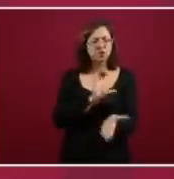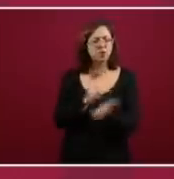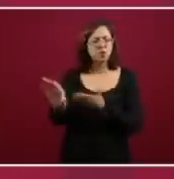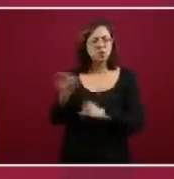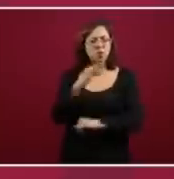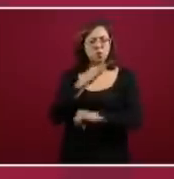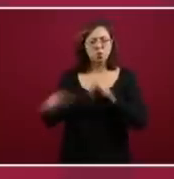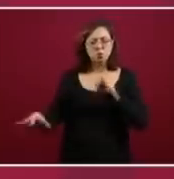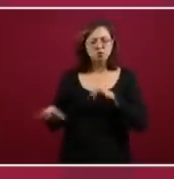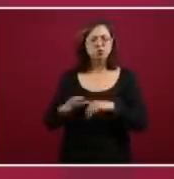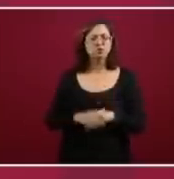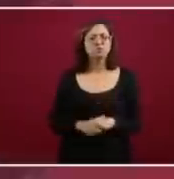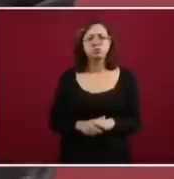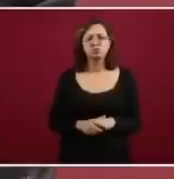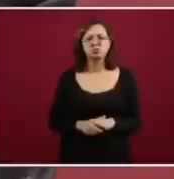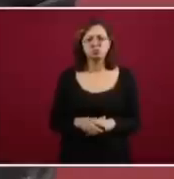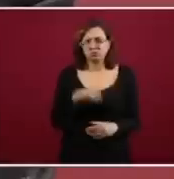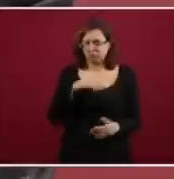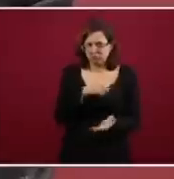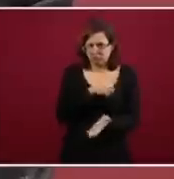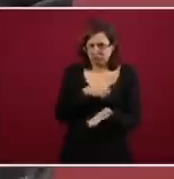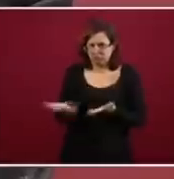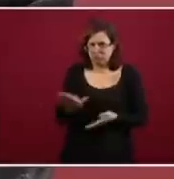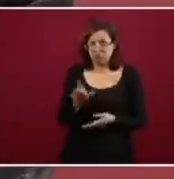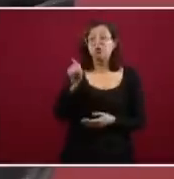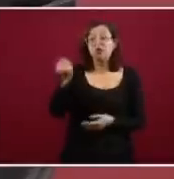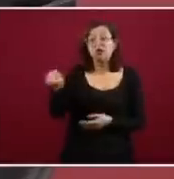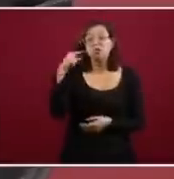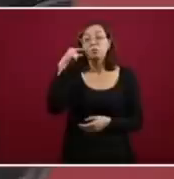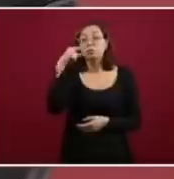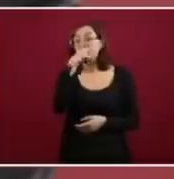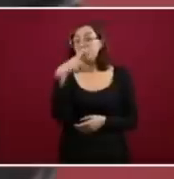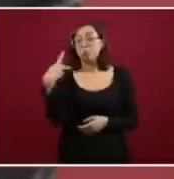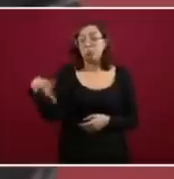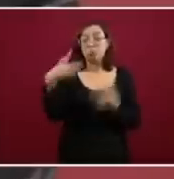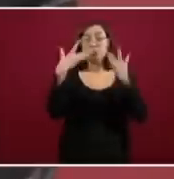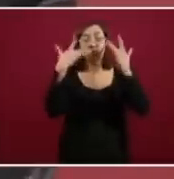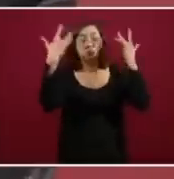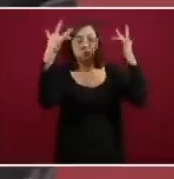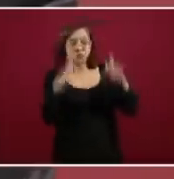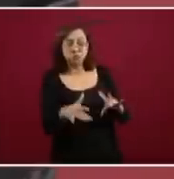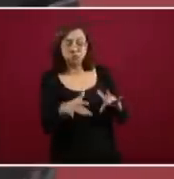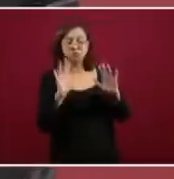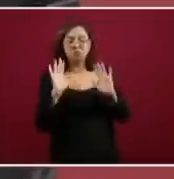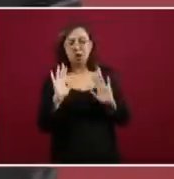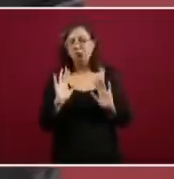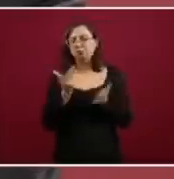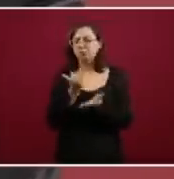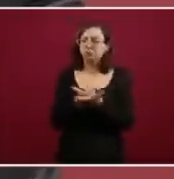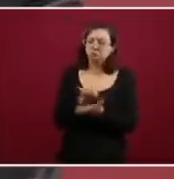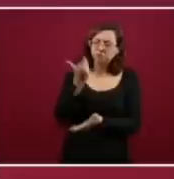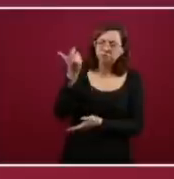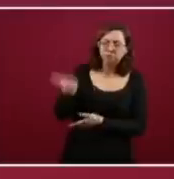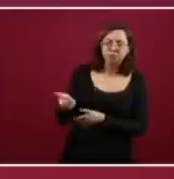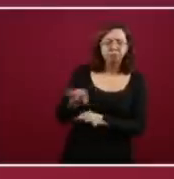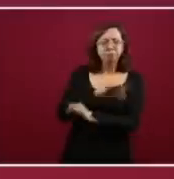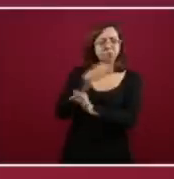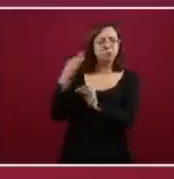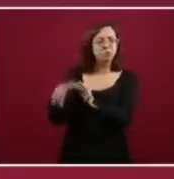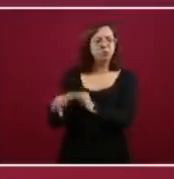no despedir a nadie sino que sea por su propia voluntad